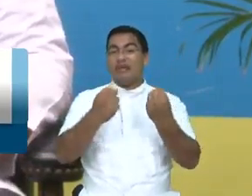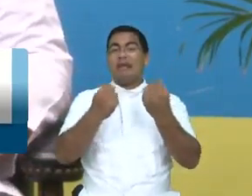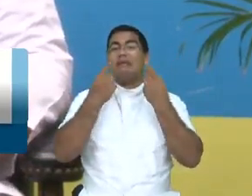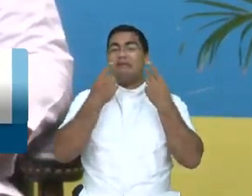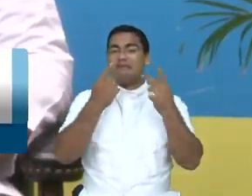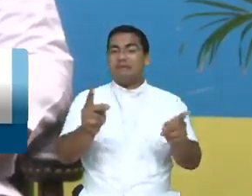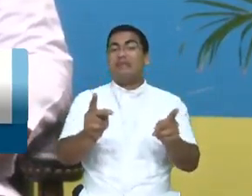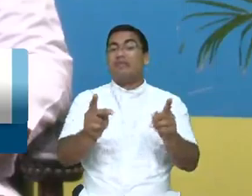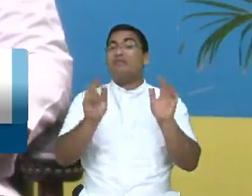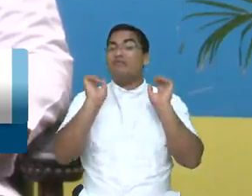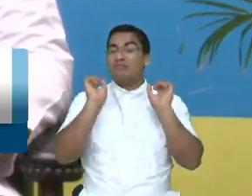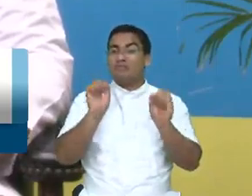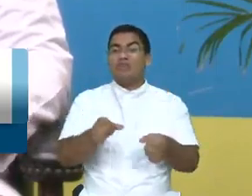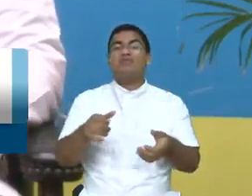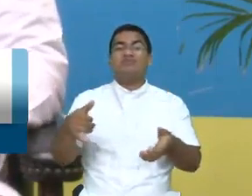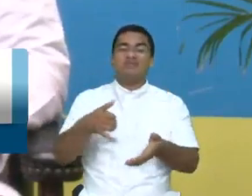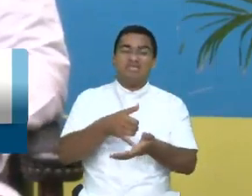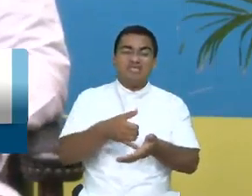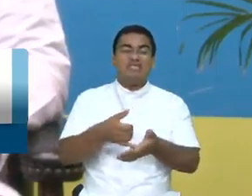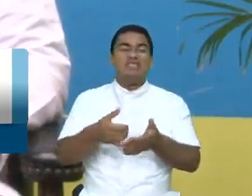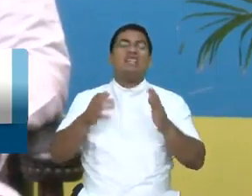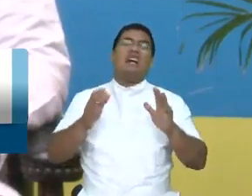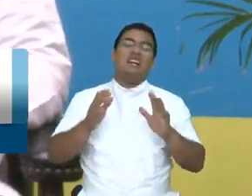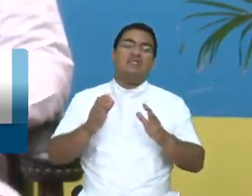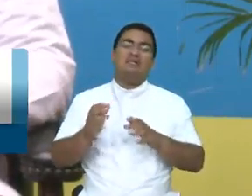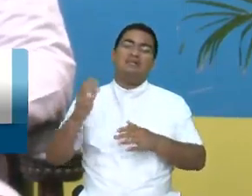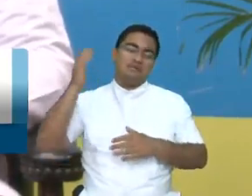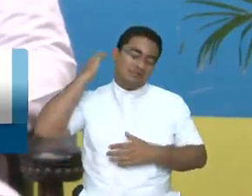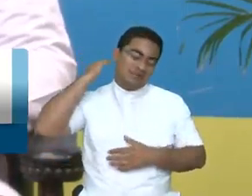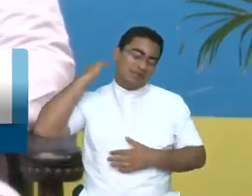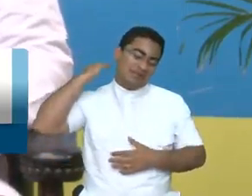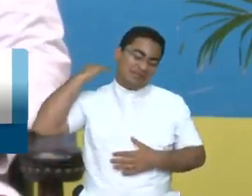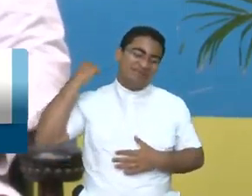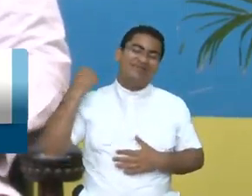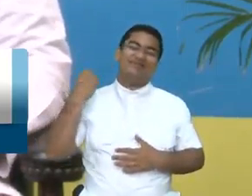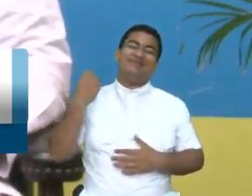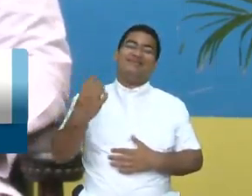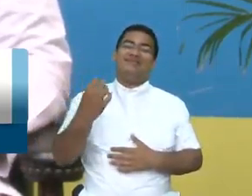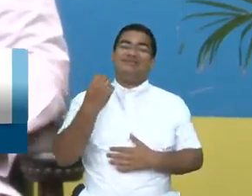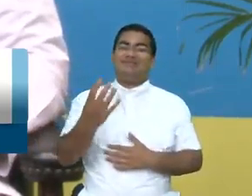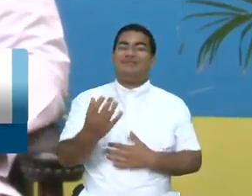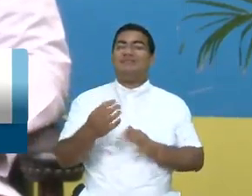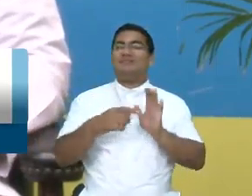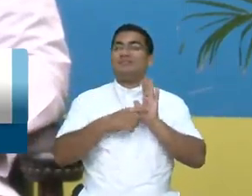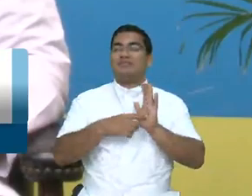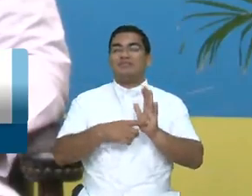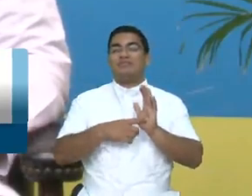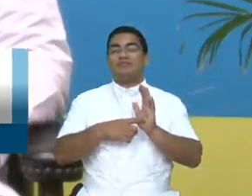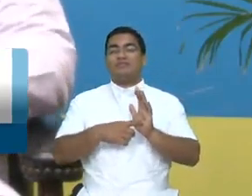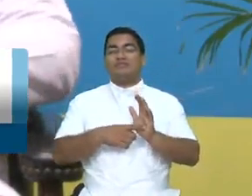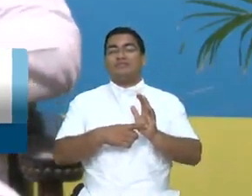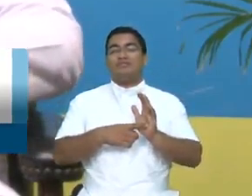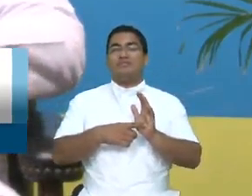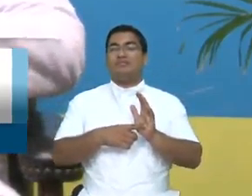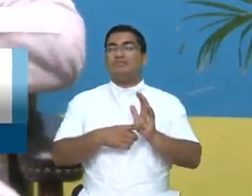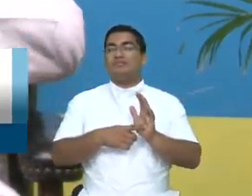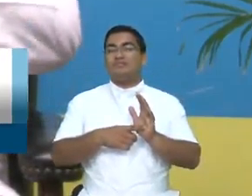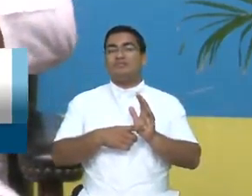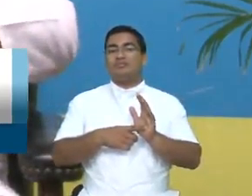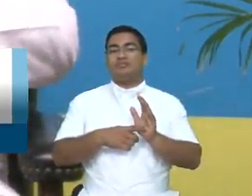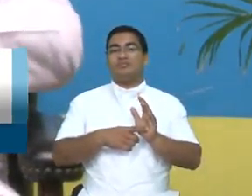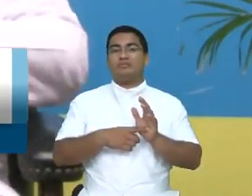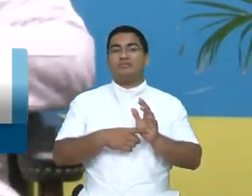las que más se lesionan, porque son las áreas de transición. Por ejemplo, ahí se lesionan más